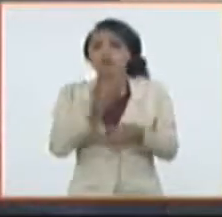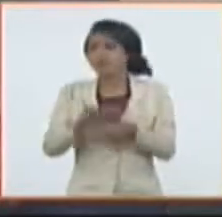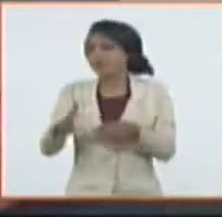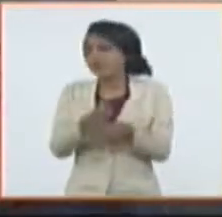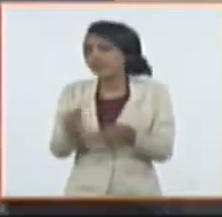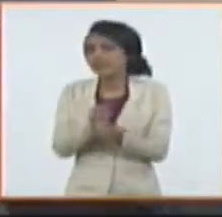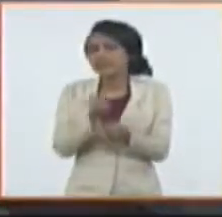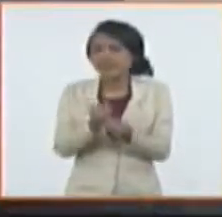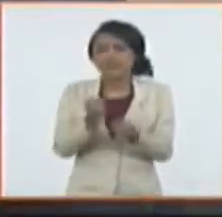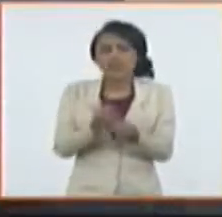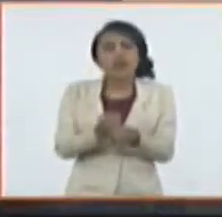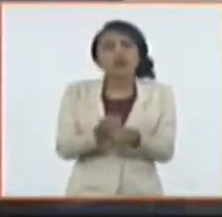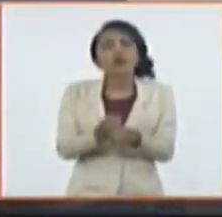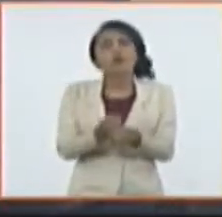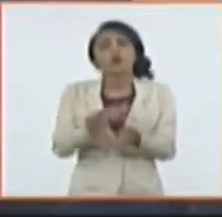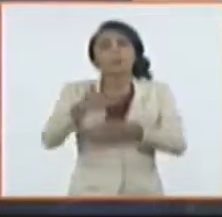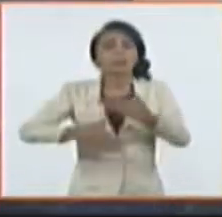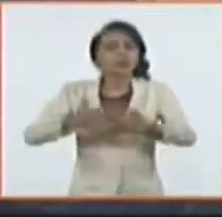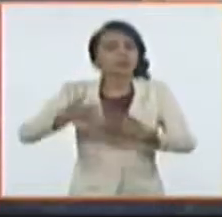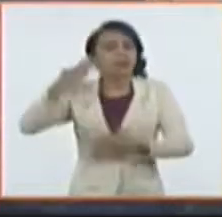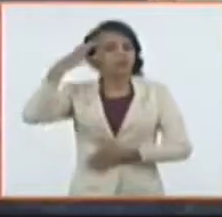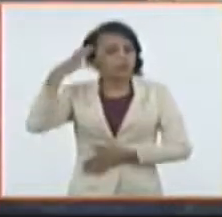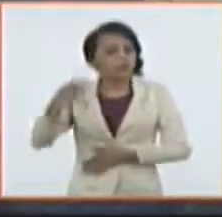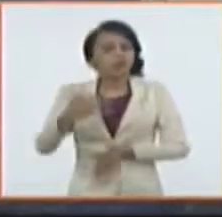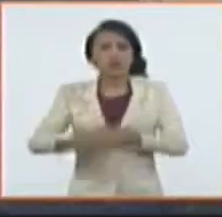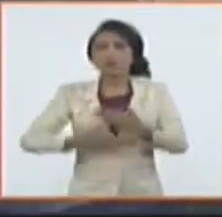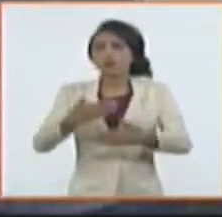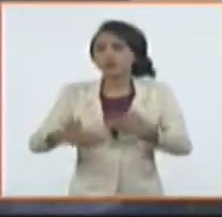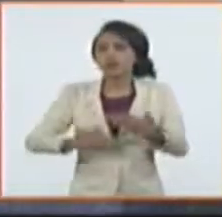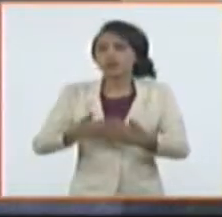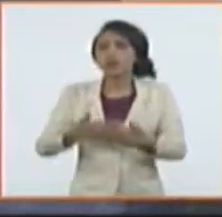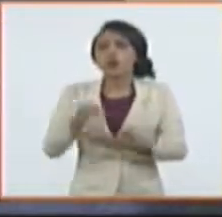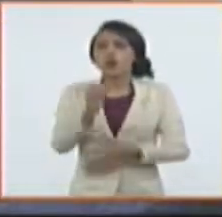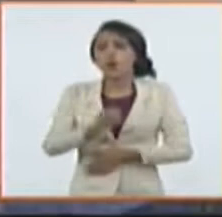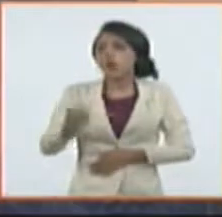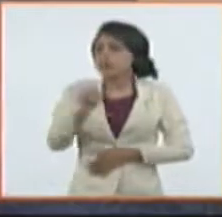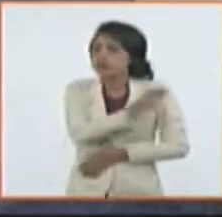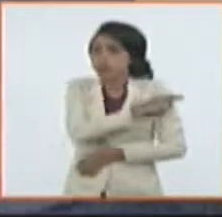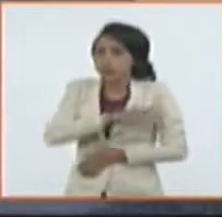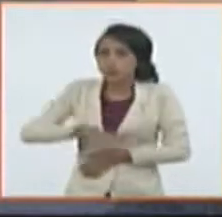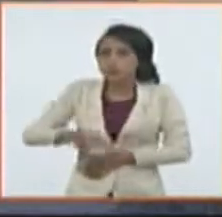de los problemas del gobierno, se habló de los problemas de las organizaciones de masa, se habló del problema del